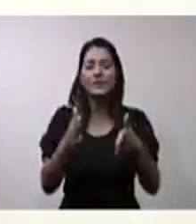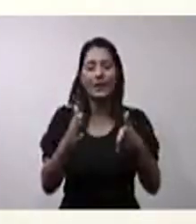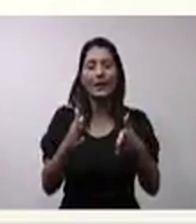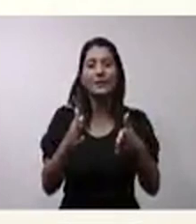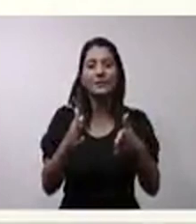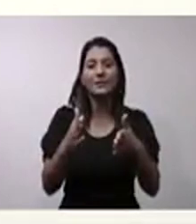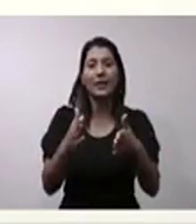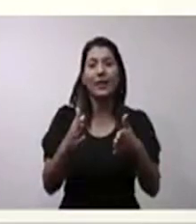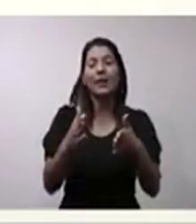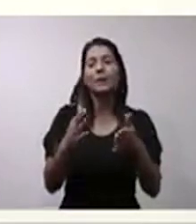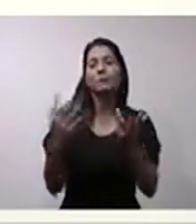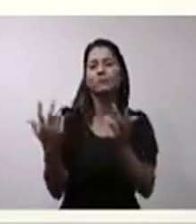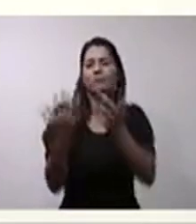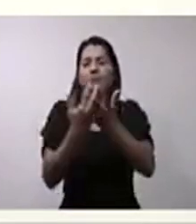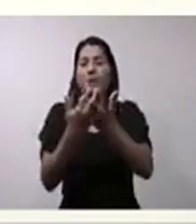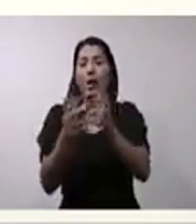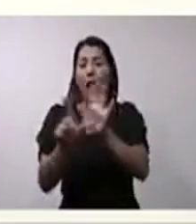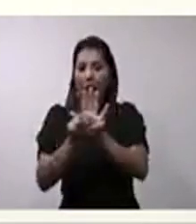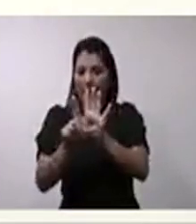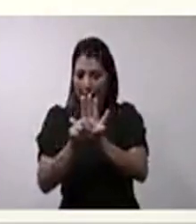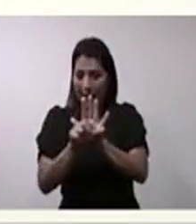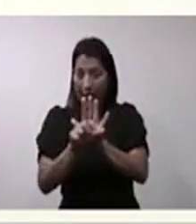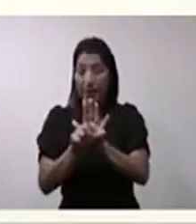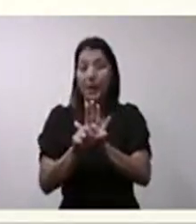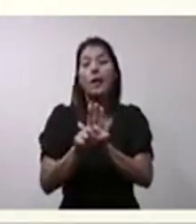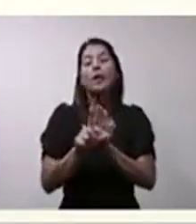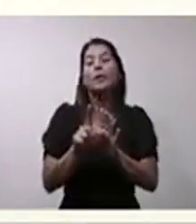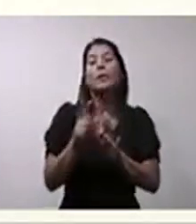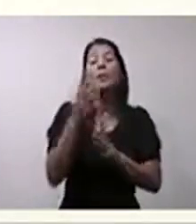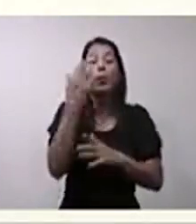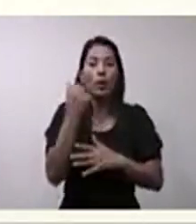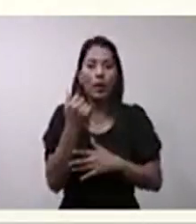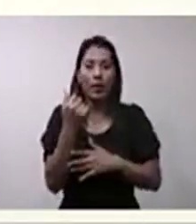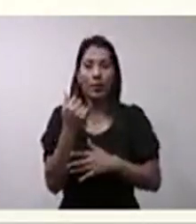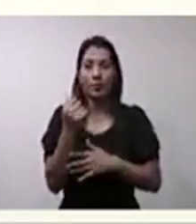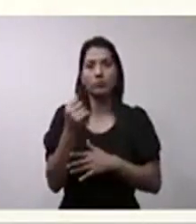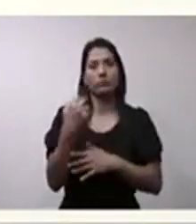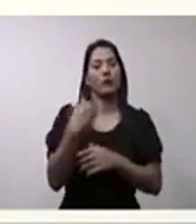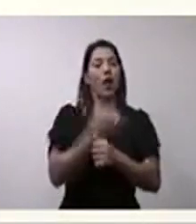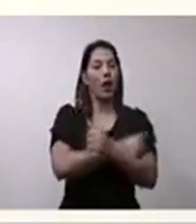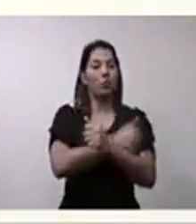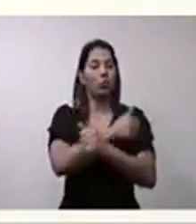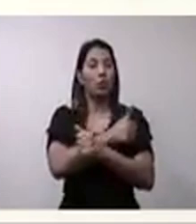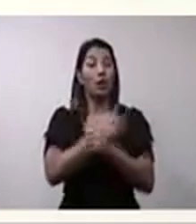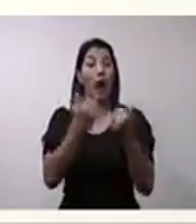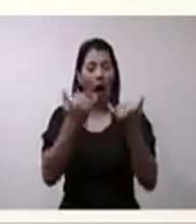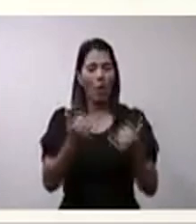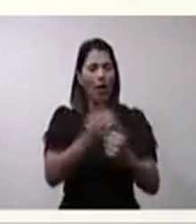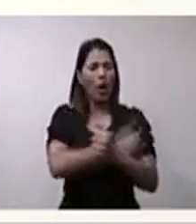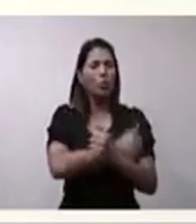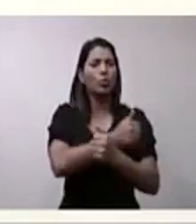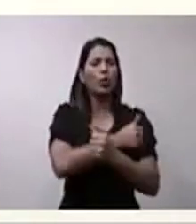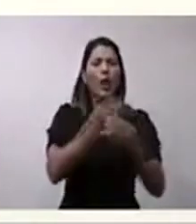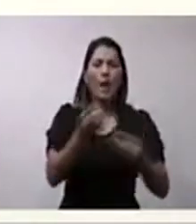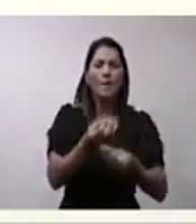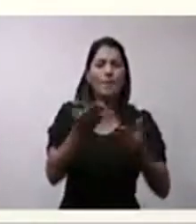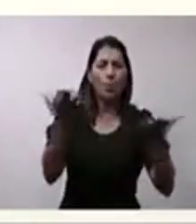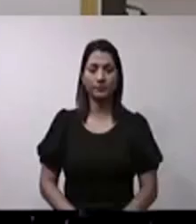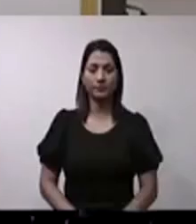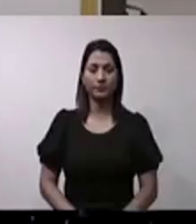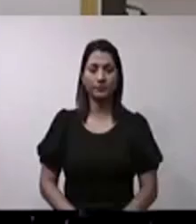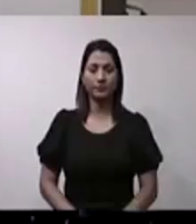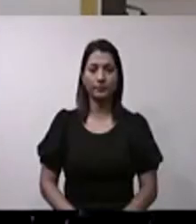a las leyes, empezando por quienes somos autoridades públicas, la mejor garantía de nuestra